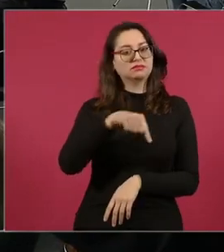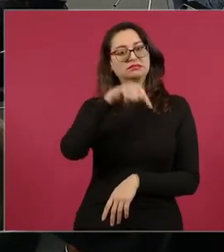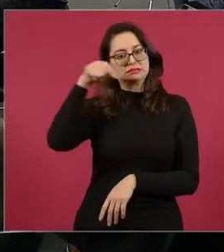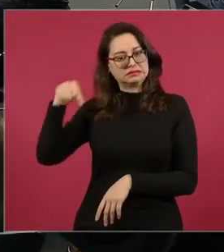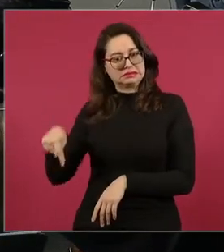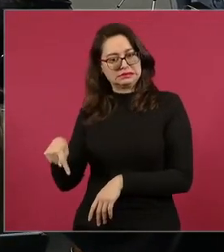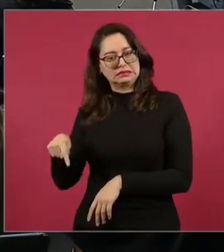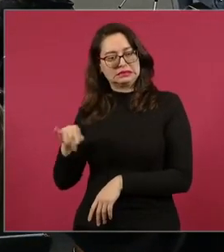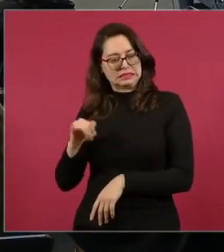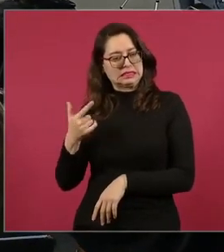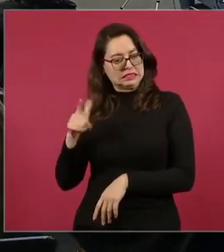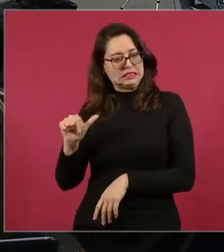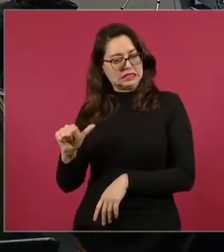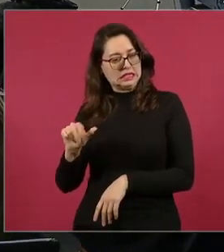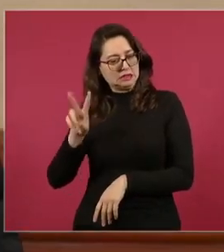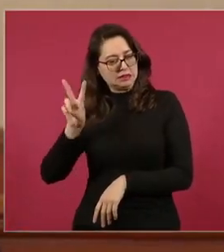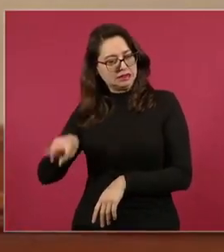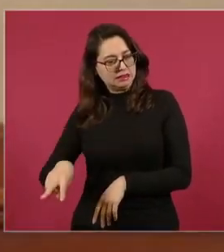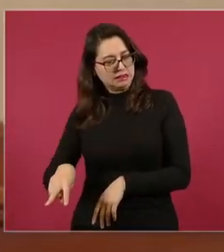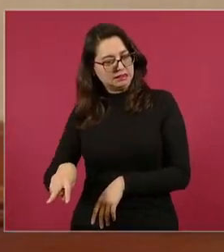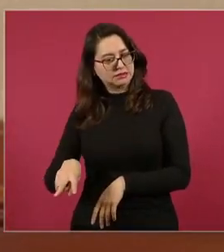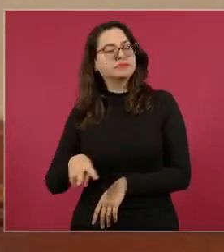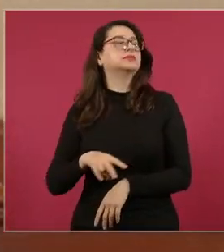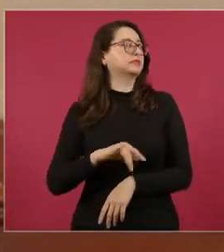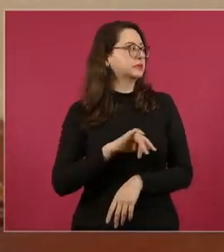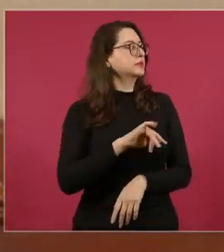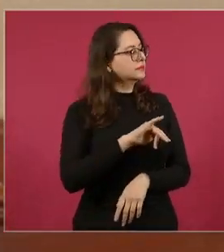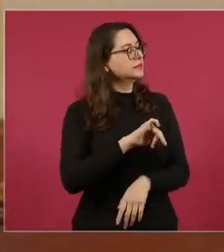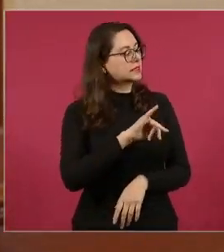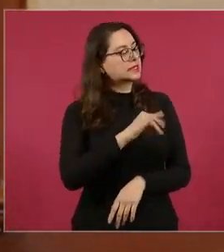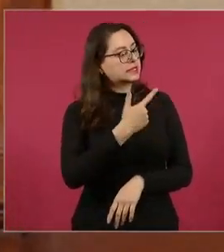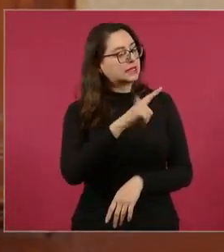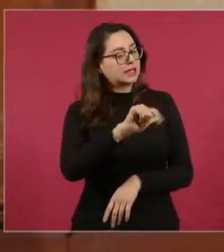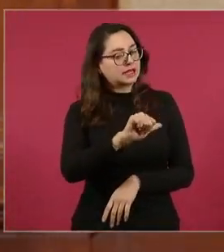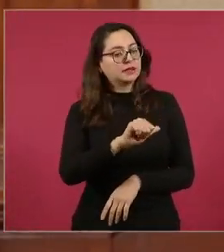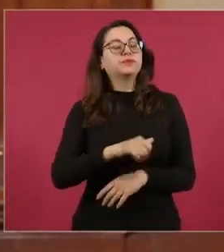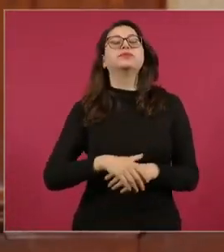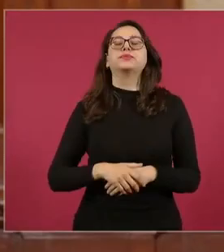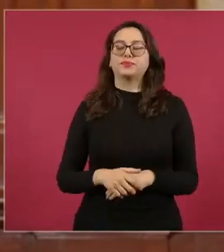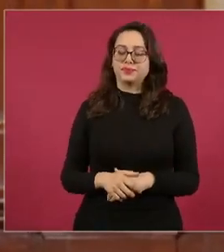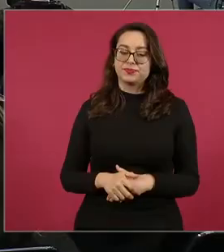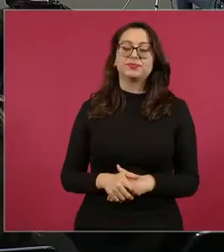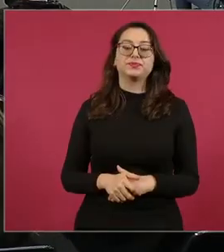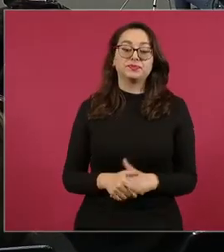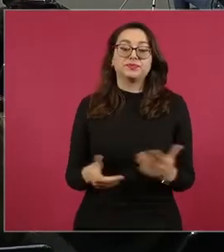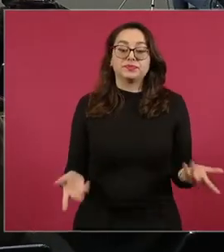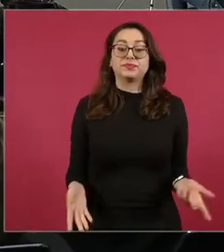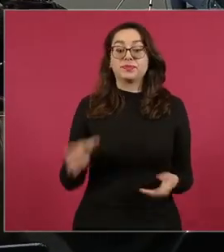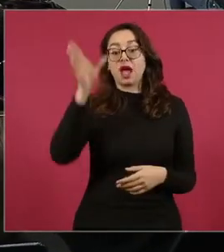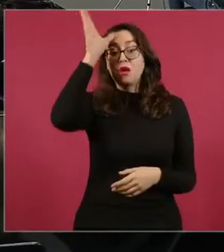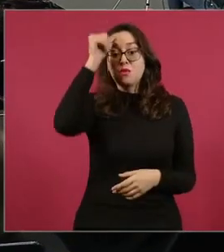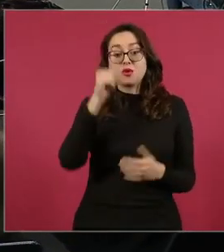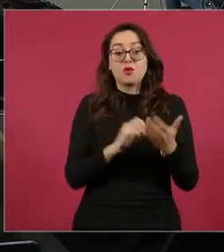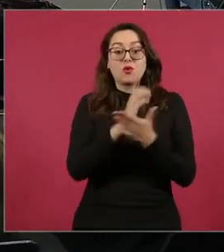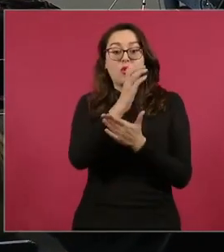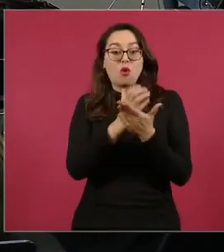Iga. Sí, del señor Hinojosa. Sí, son convenios leoninos.